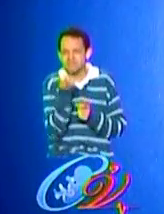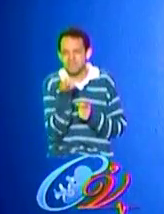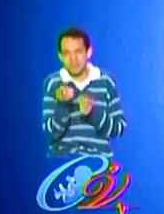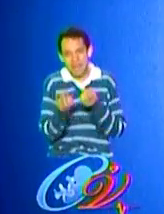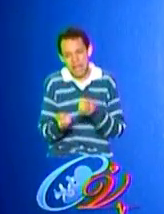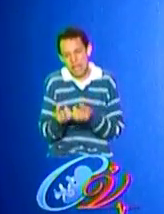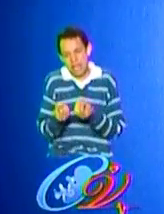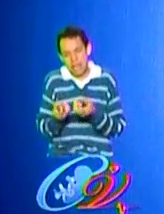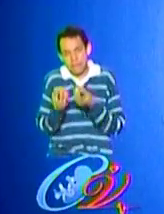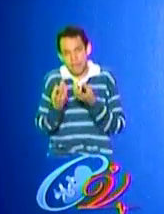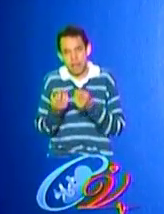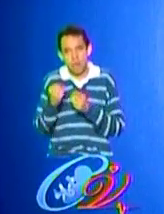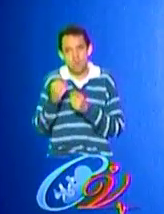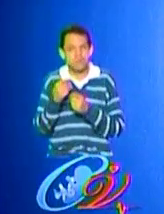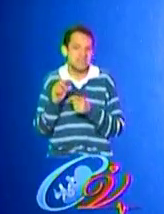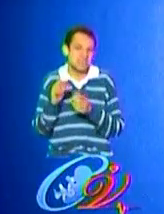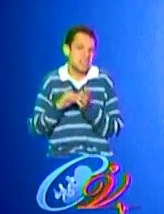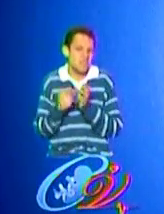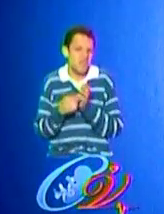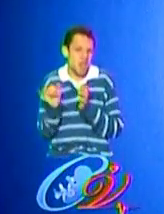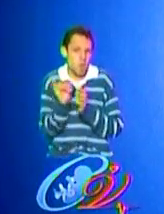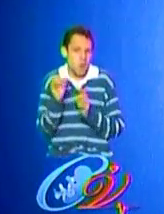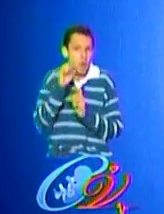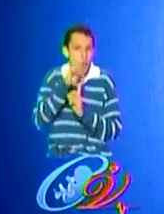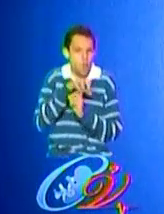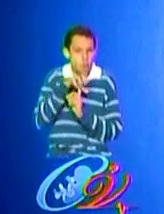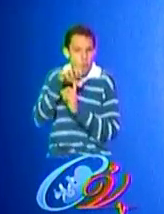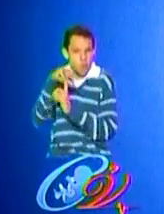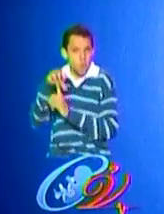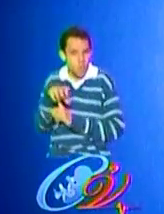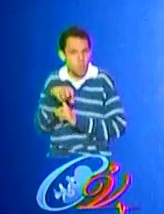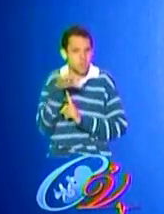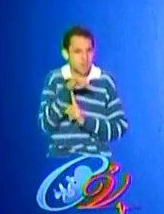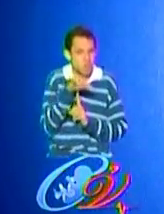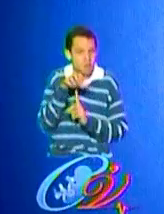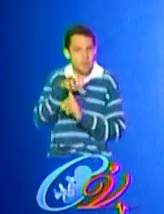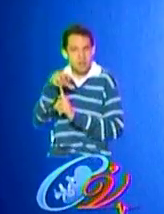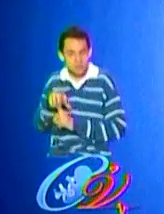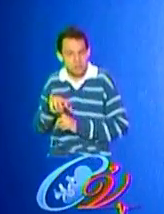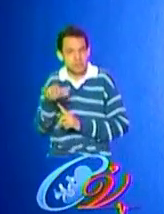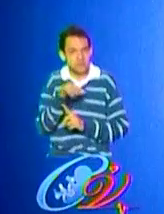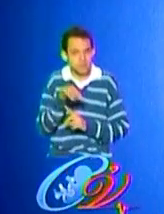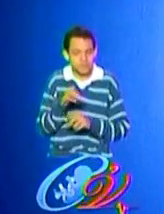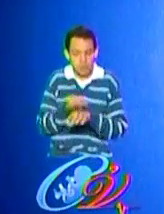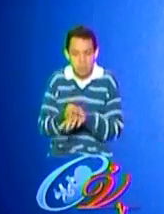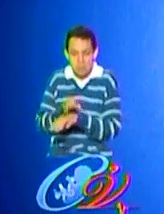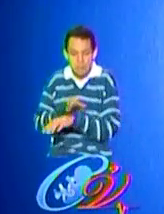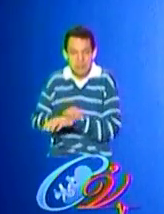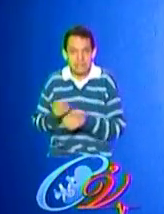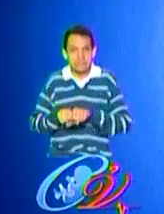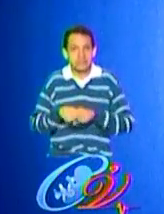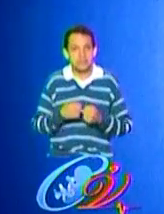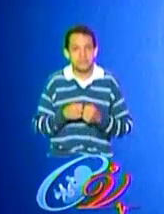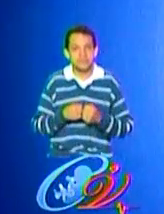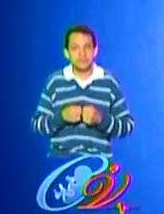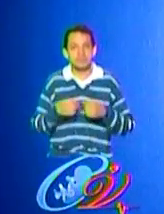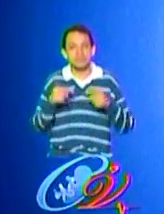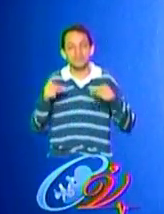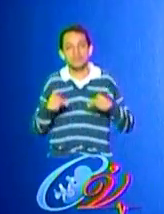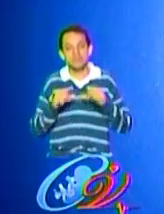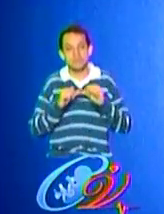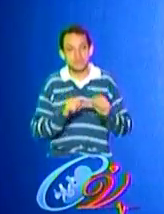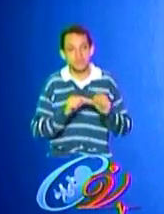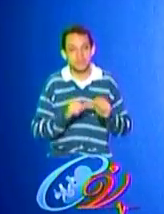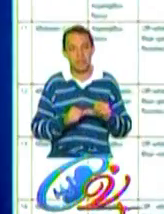básicamente son hongos, ¿cierto? Son parecidos a los hongos, son las toxinas que los hongos degradan. En estos